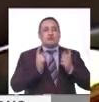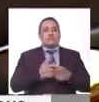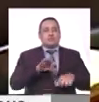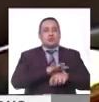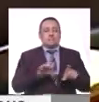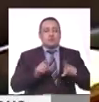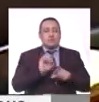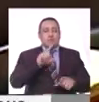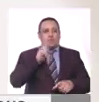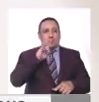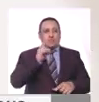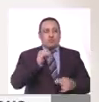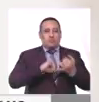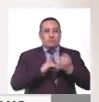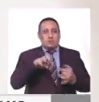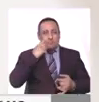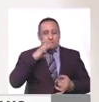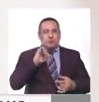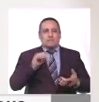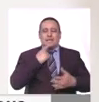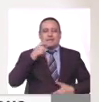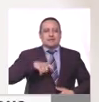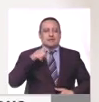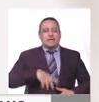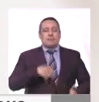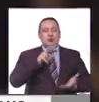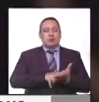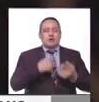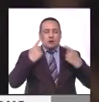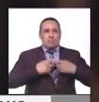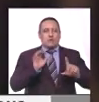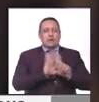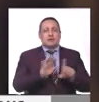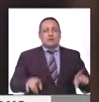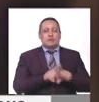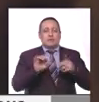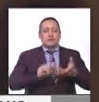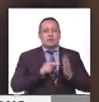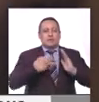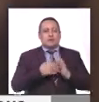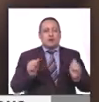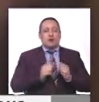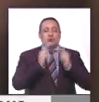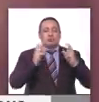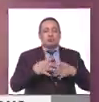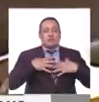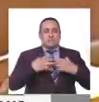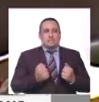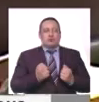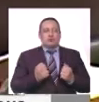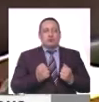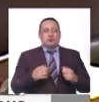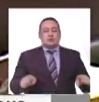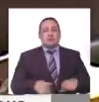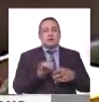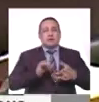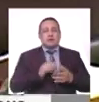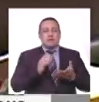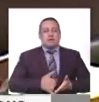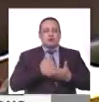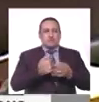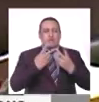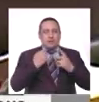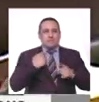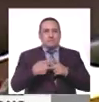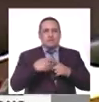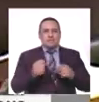Salud, Luis Piconquedo, precisó la necesidad de aprobar la iniciativa por tratarse de un tema de salud pública. Esto permite cerrar